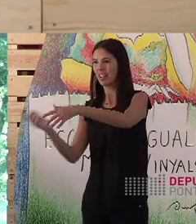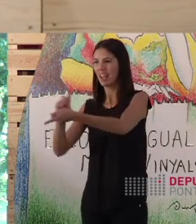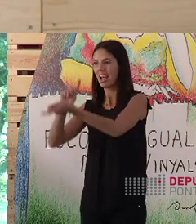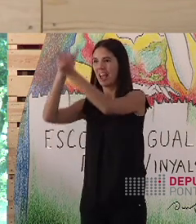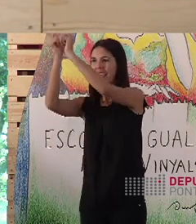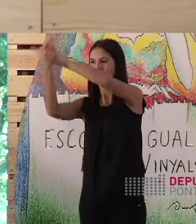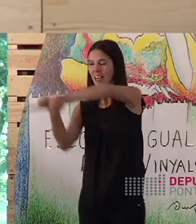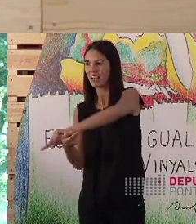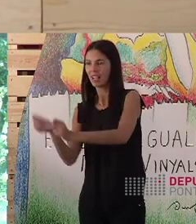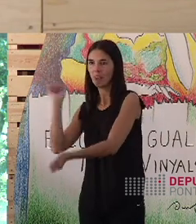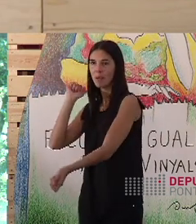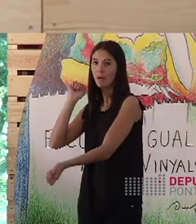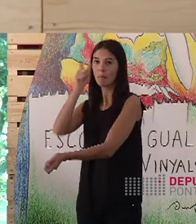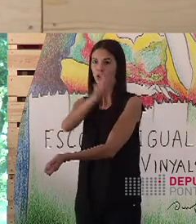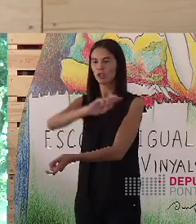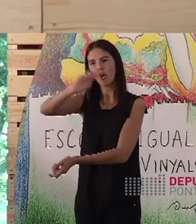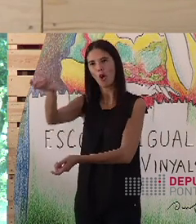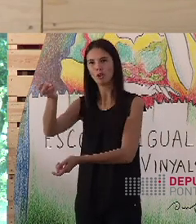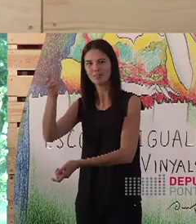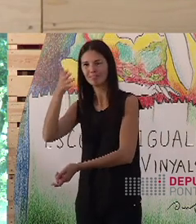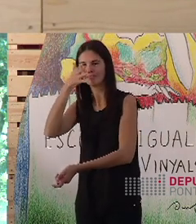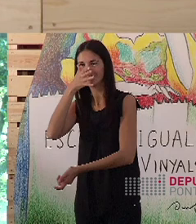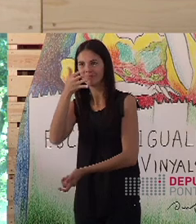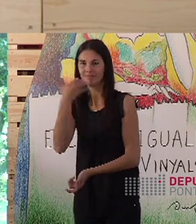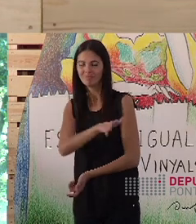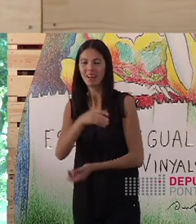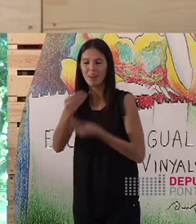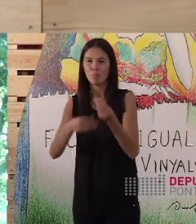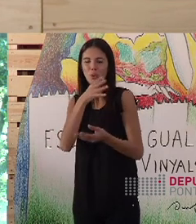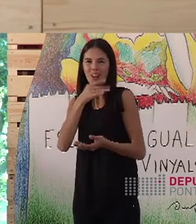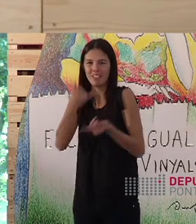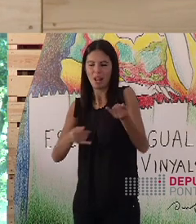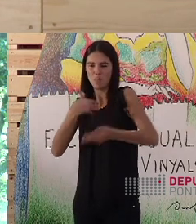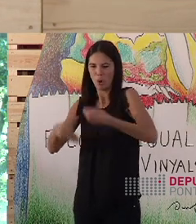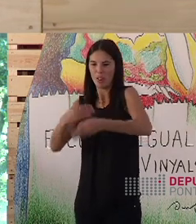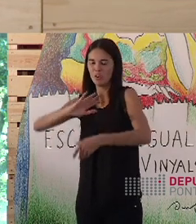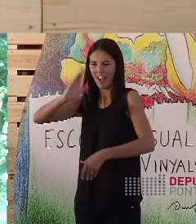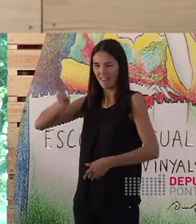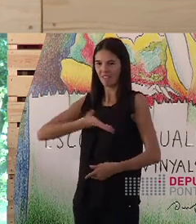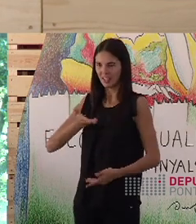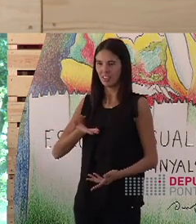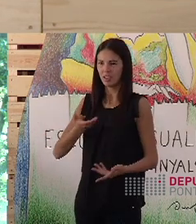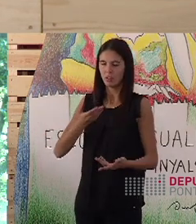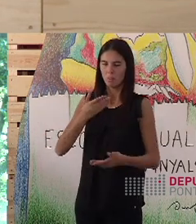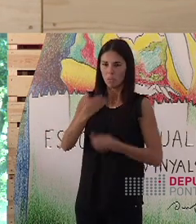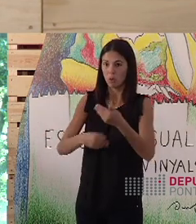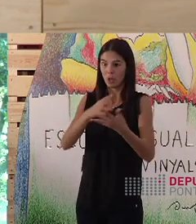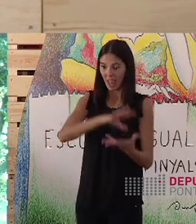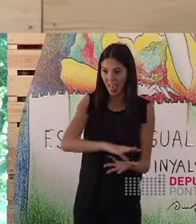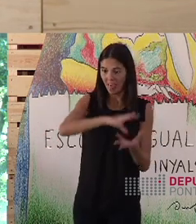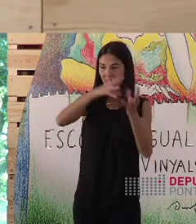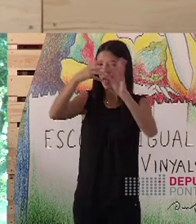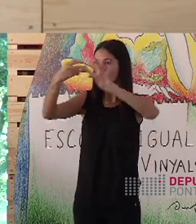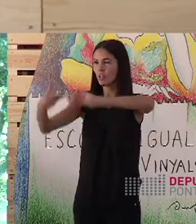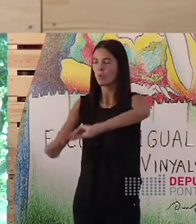poder liberarse da súa opresión. É tanto o daño que genera o proceso de adaptación a estas